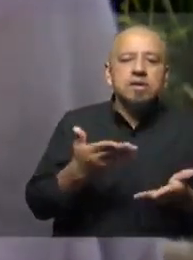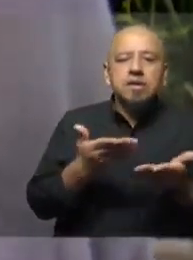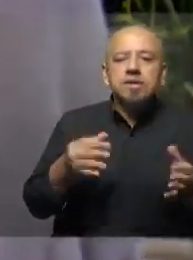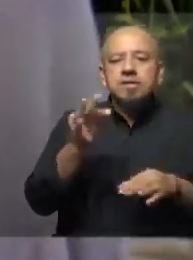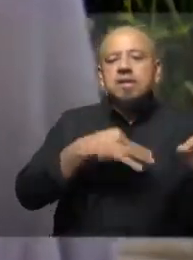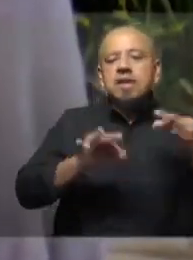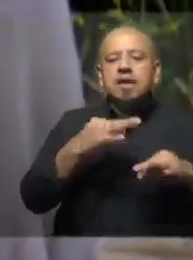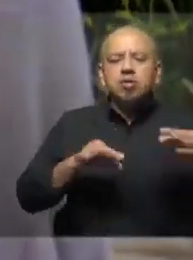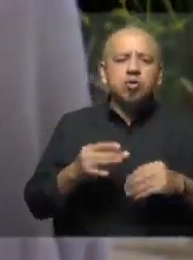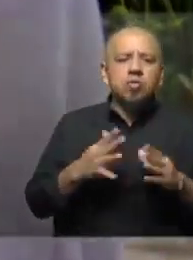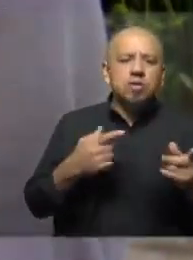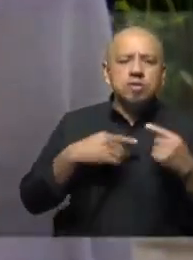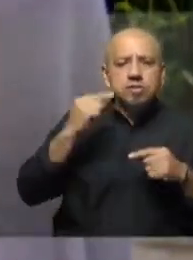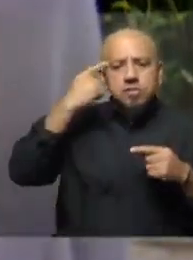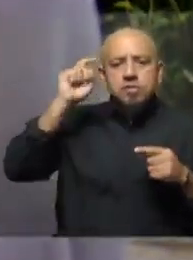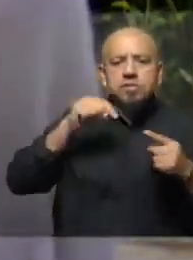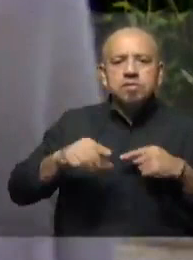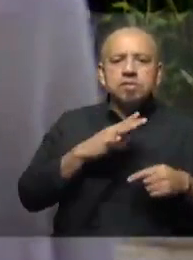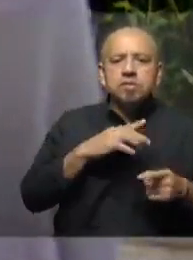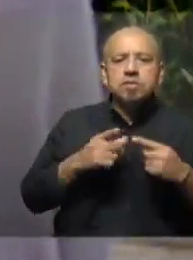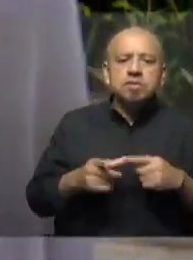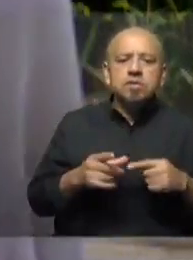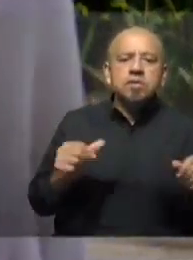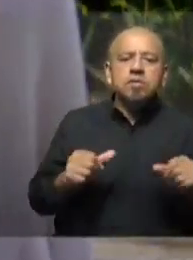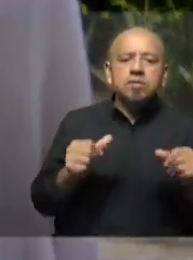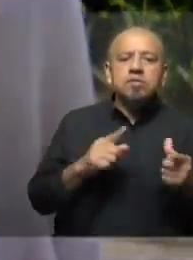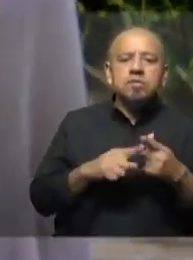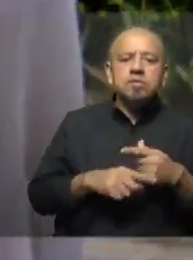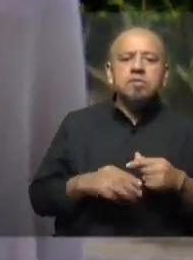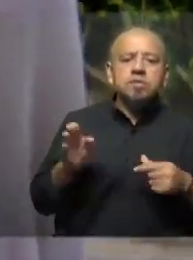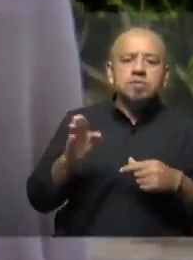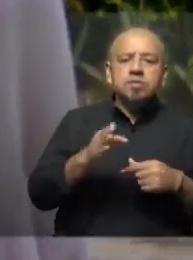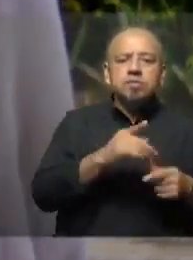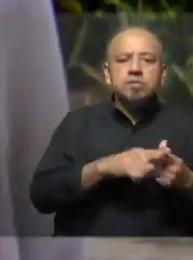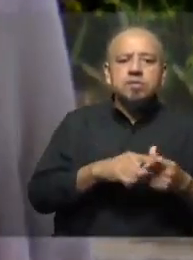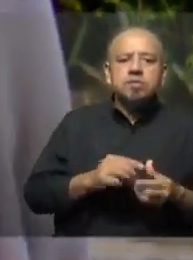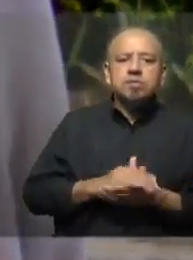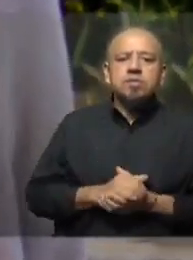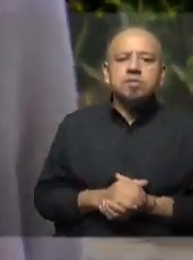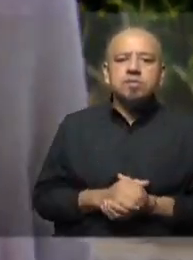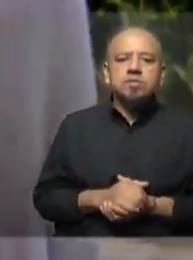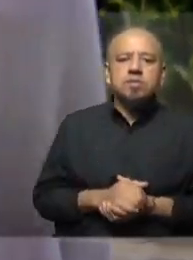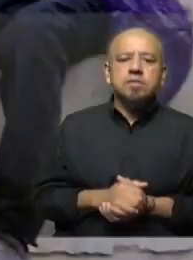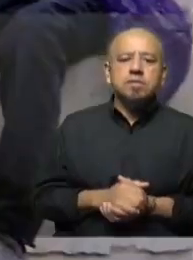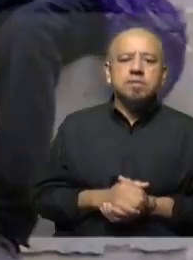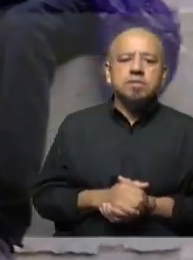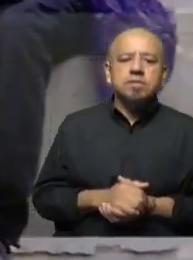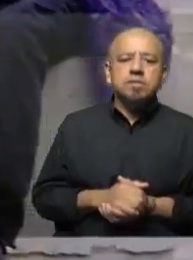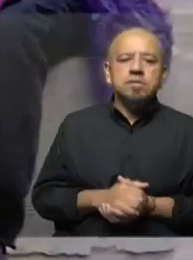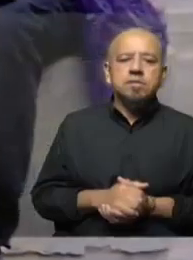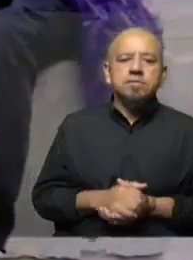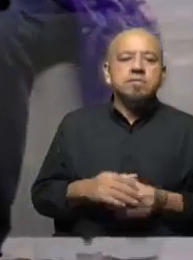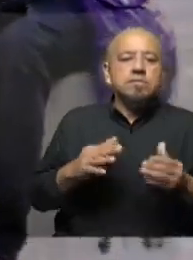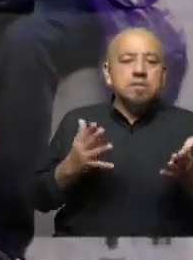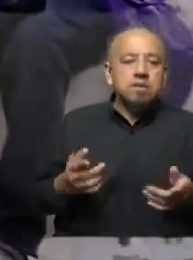teatro? ¿Cómo surge la idea? ¿Con qué nos vamos a encontrar cuando vayamos al Odeón? Todas esas fechas que después vamos a recordar. Sí, es como un